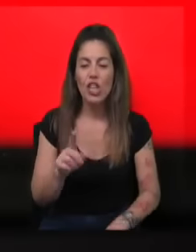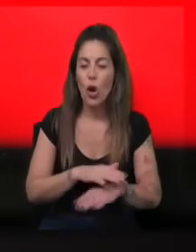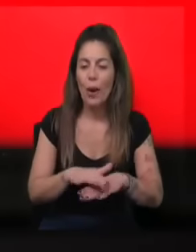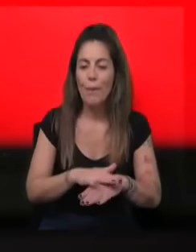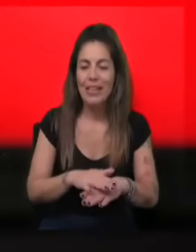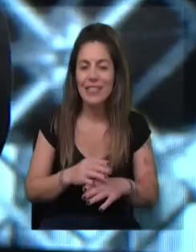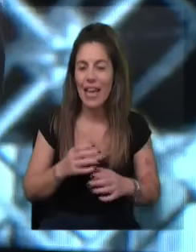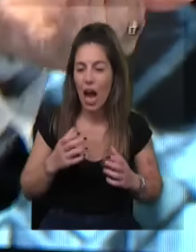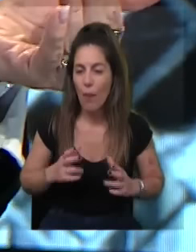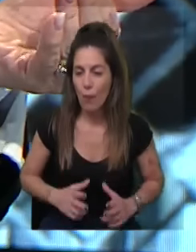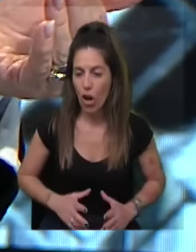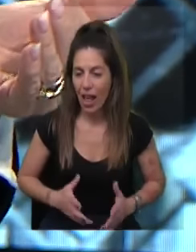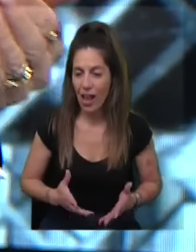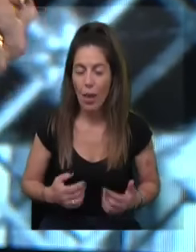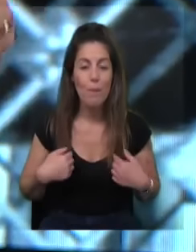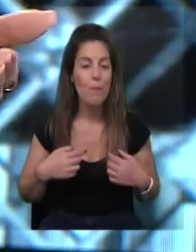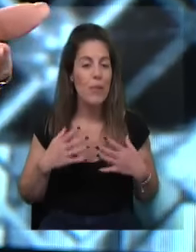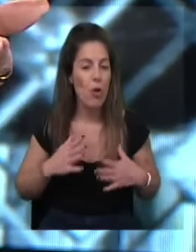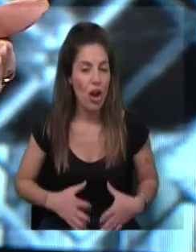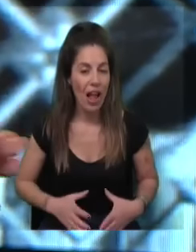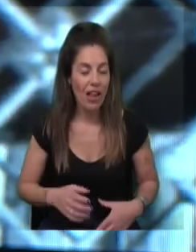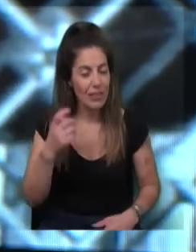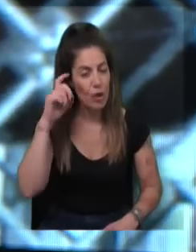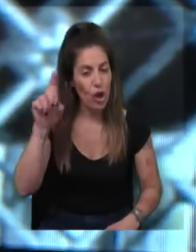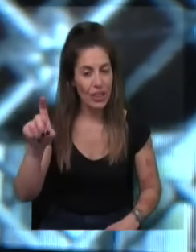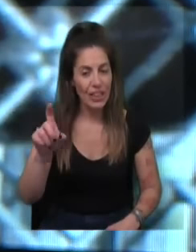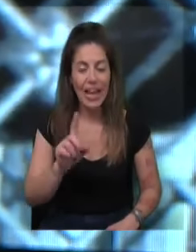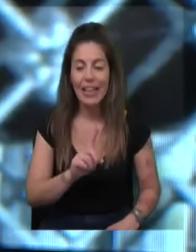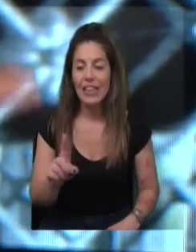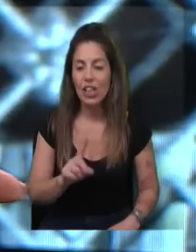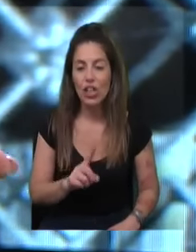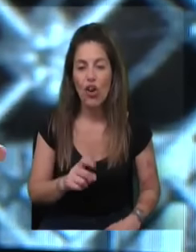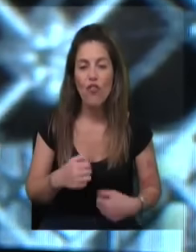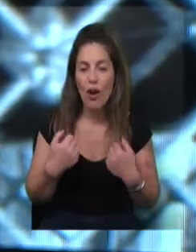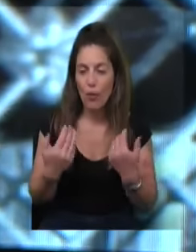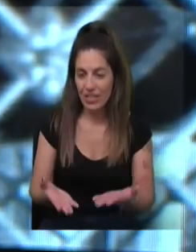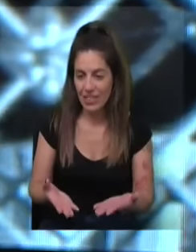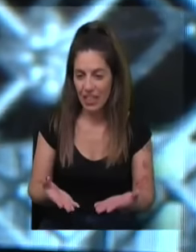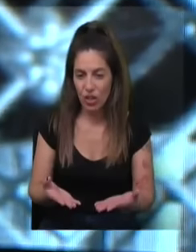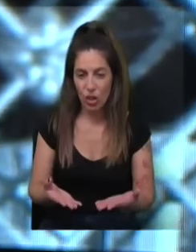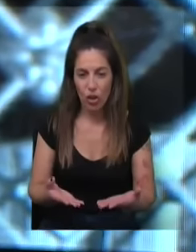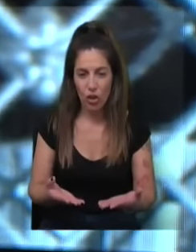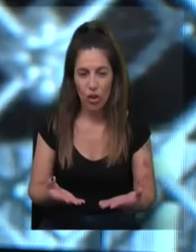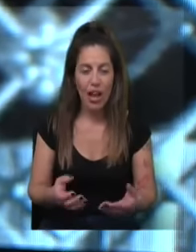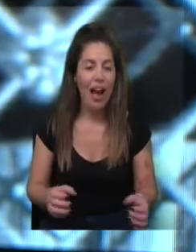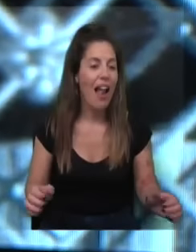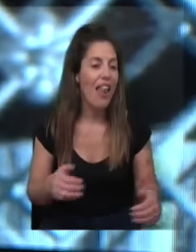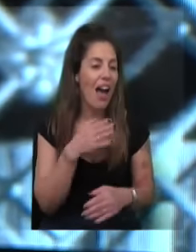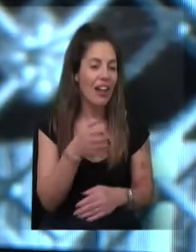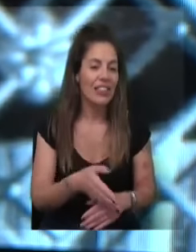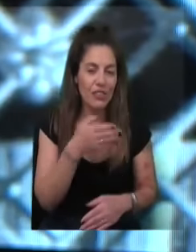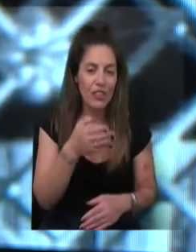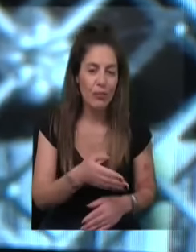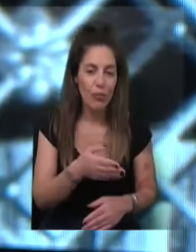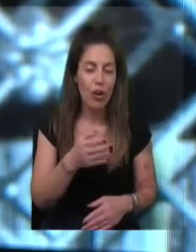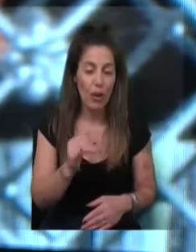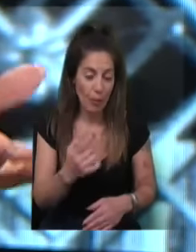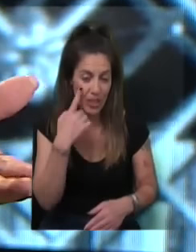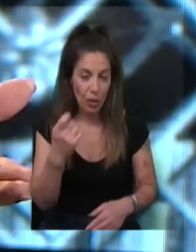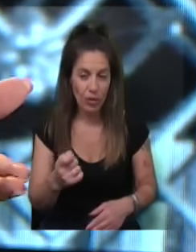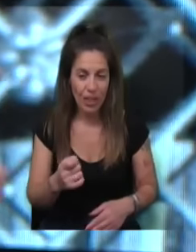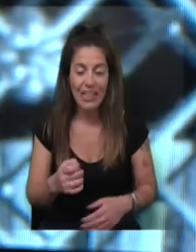a moral ni moral ni ideología y tampoco favoreciendo Al activismo Aunque lo vamos a tener en cuenta